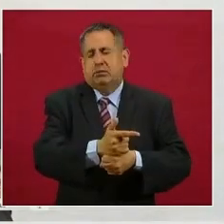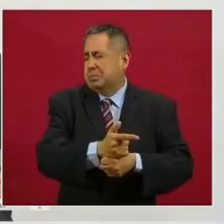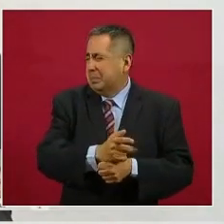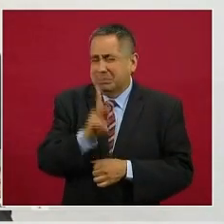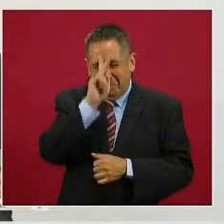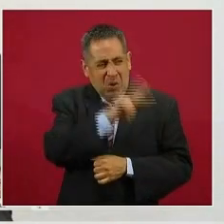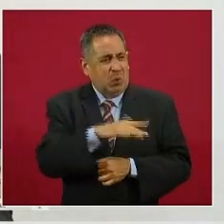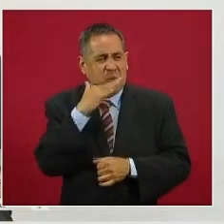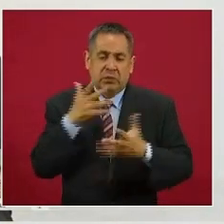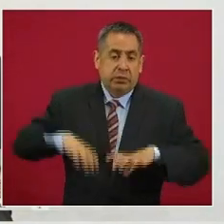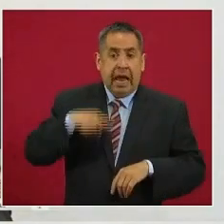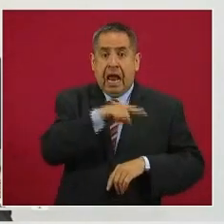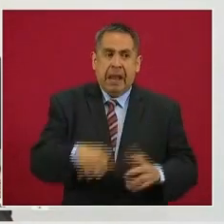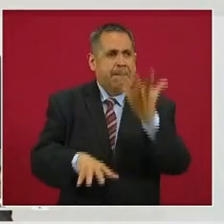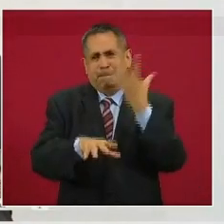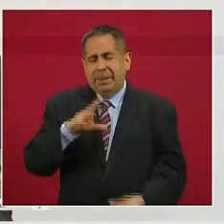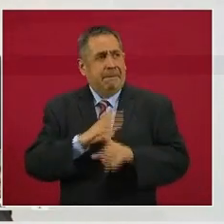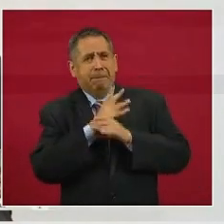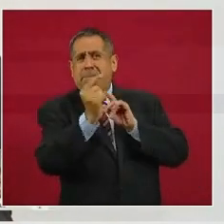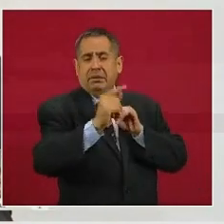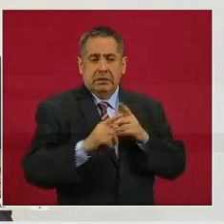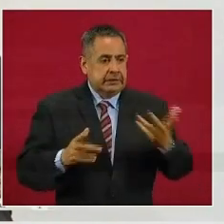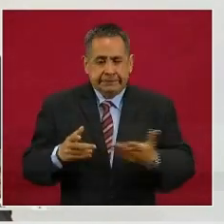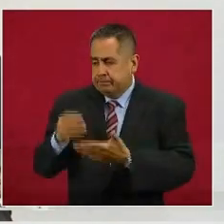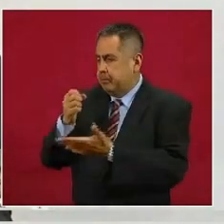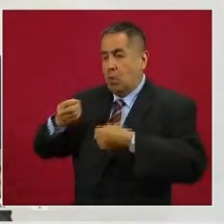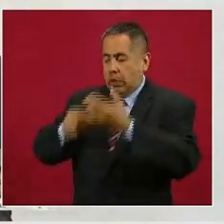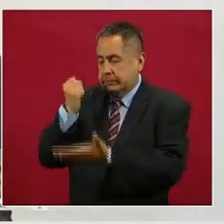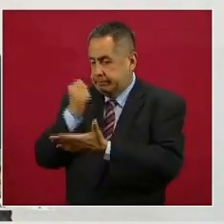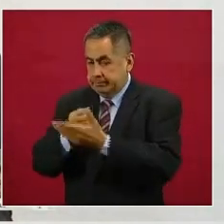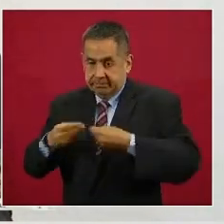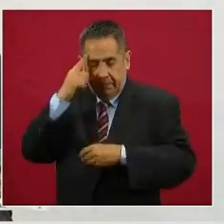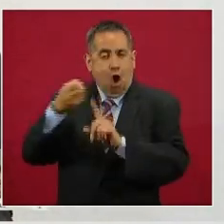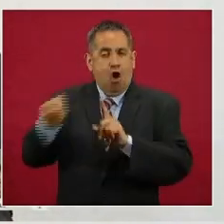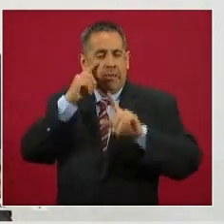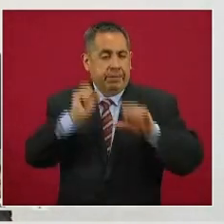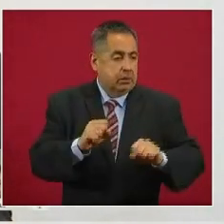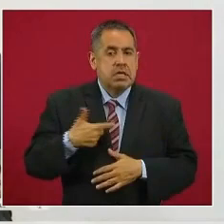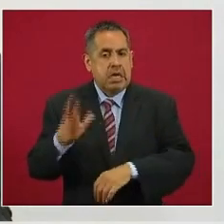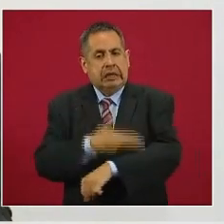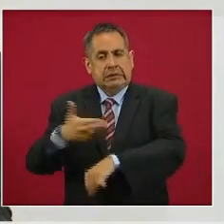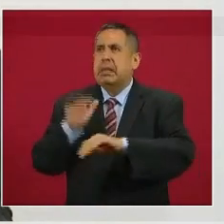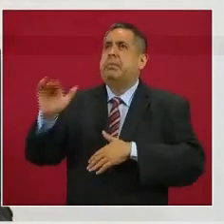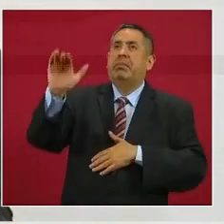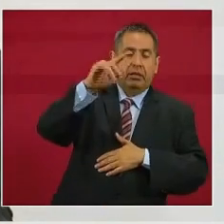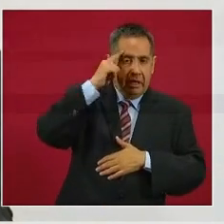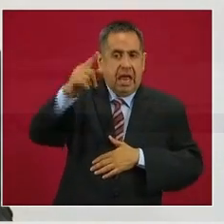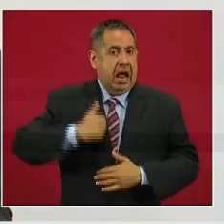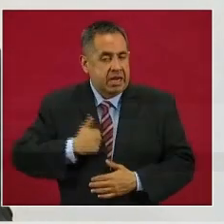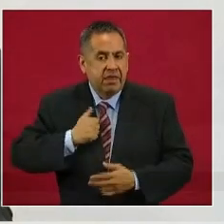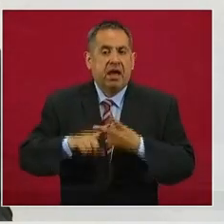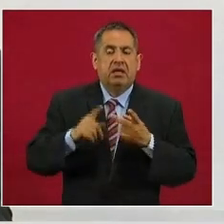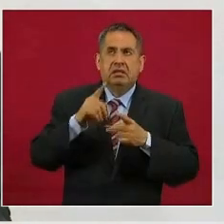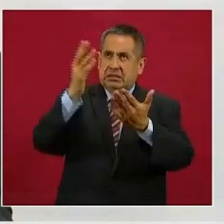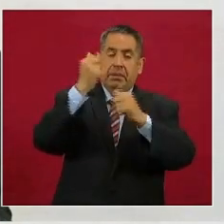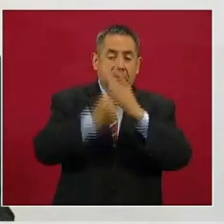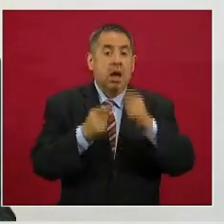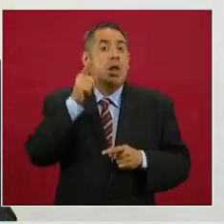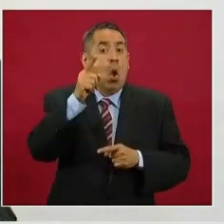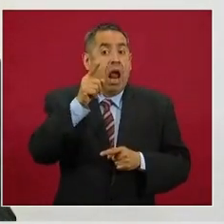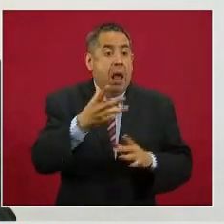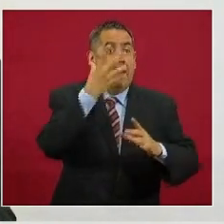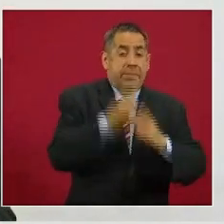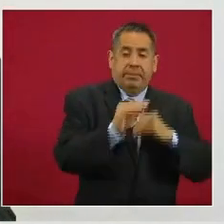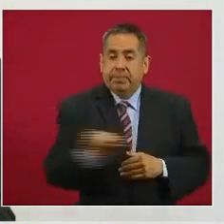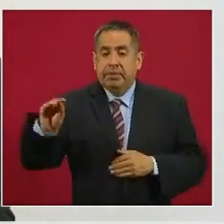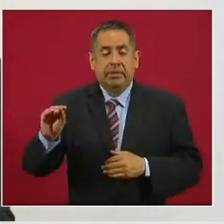ese enorme peculado, dicho individuo huyó del país y en cuanto obtuvimos las órdenes de aprehensión correspondiente, hicimos gestiones de extradición ante las autoridades de Canadá, pero él inmediatamente